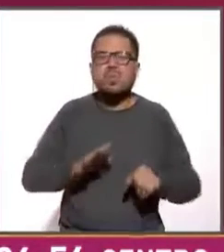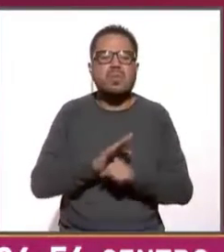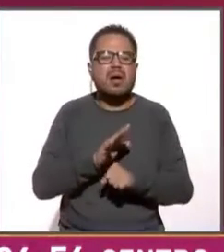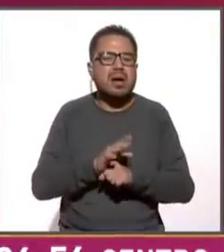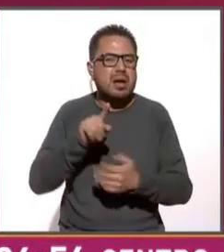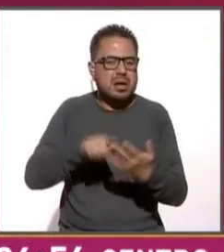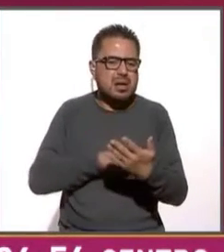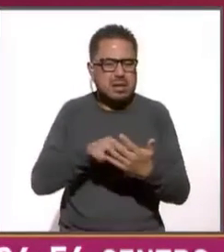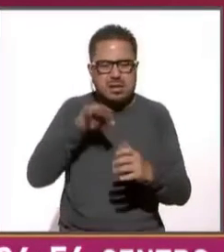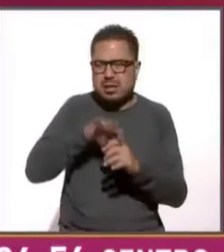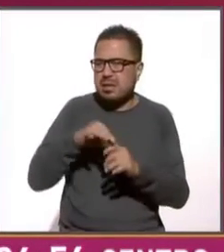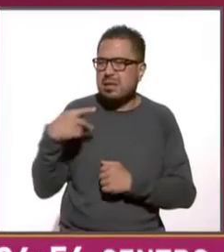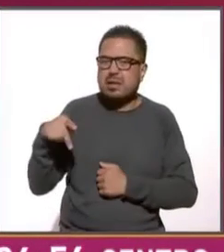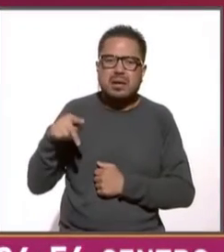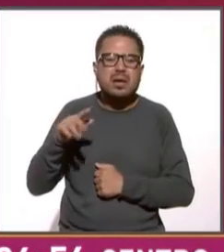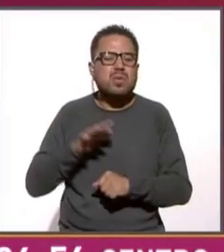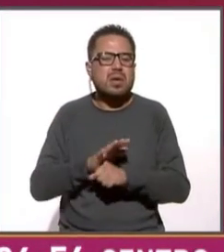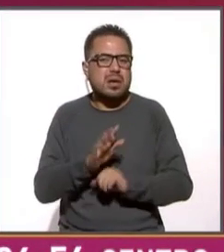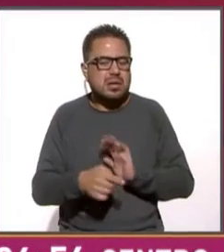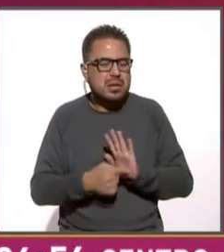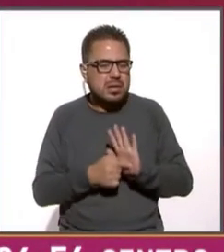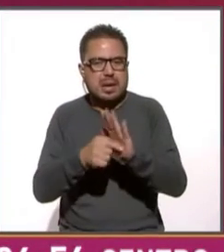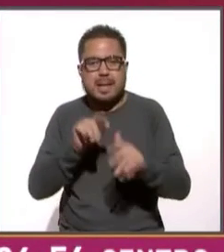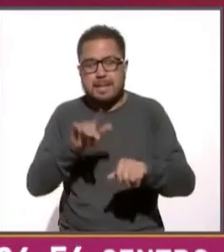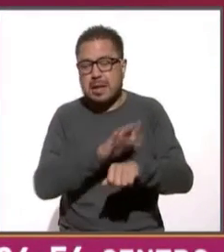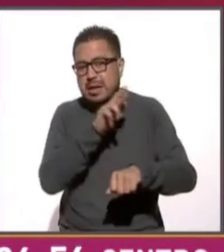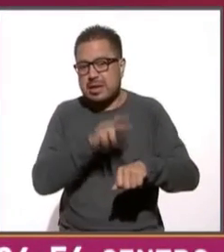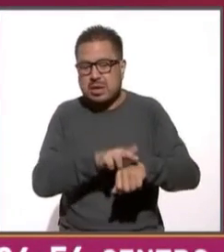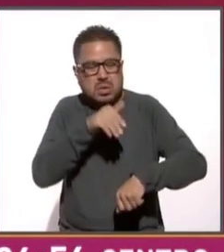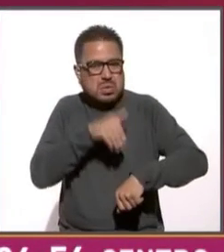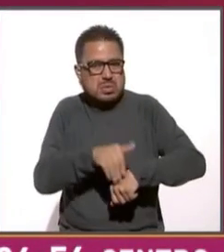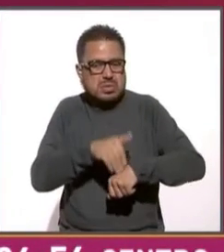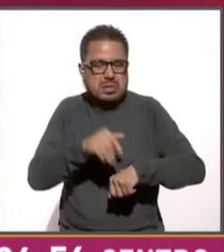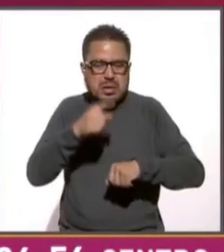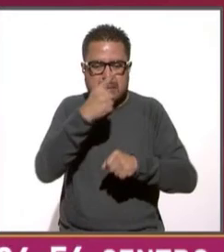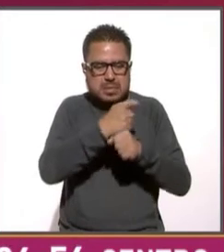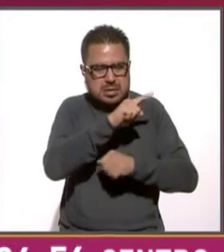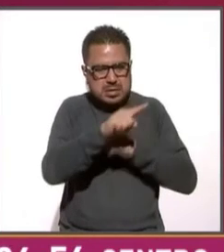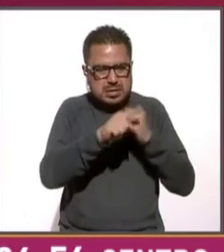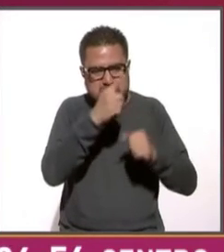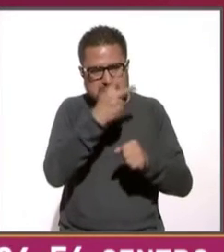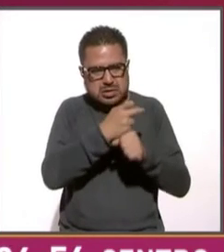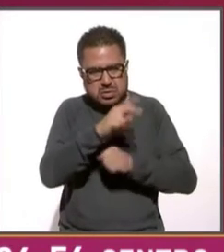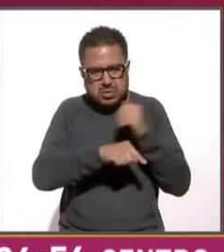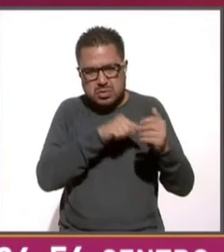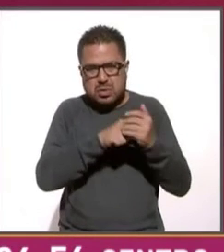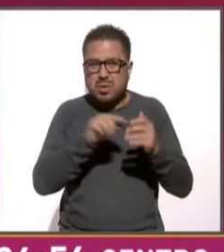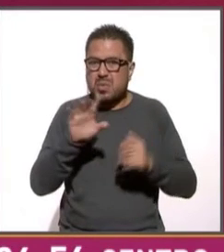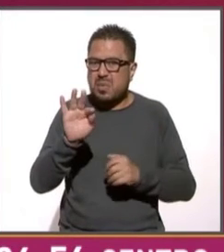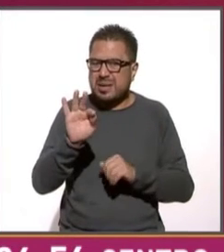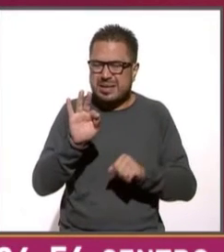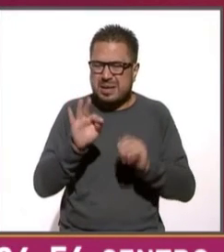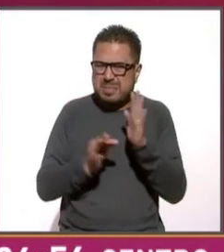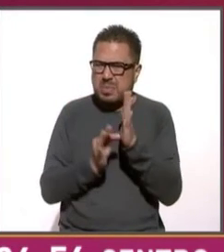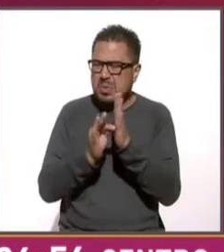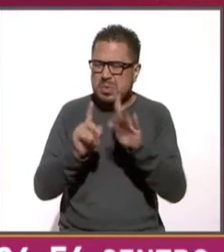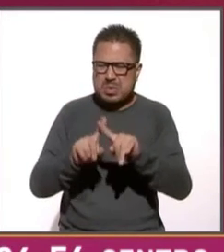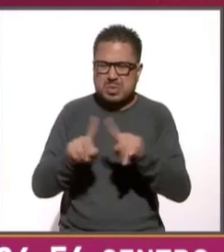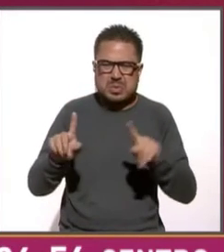esta elección? Que es la que presenta mayor distancia, Lupita, entre primero y segundo lugar, 40 puntos de